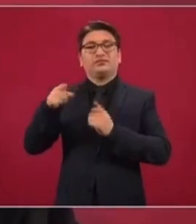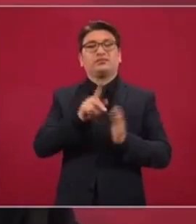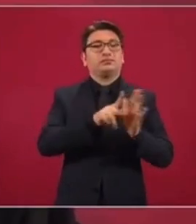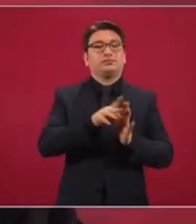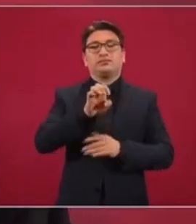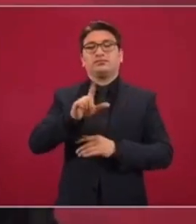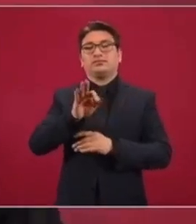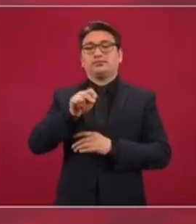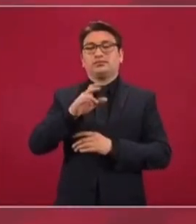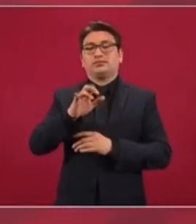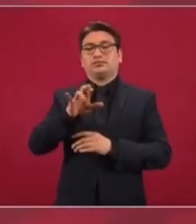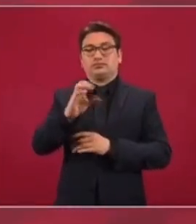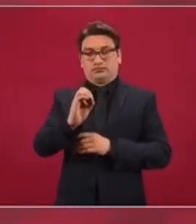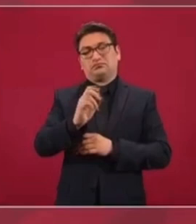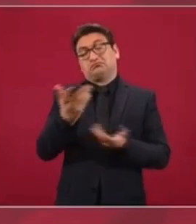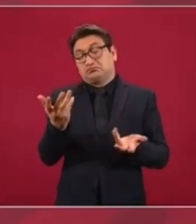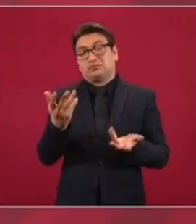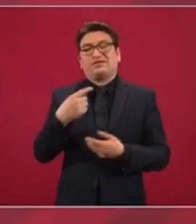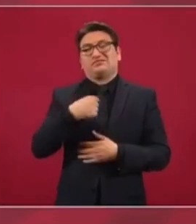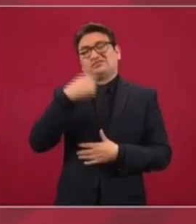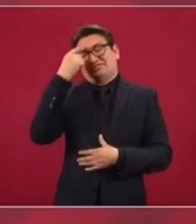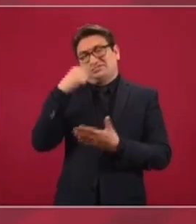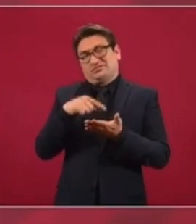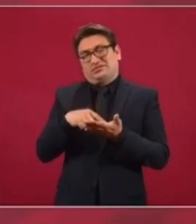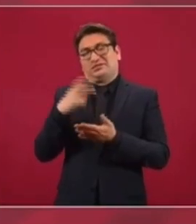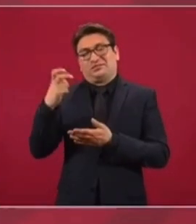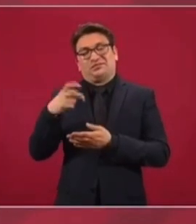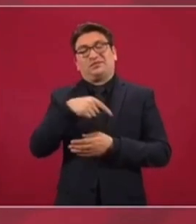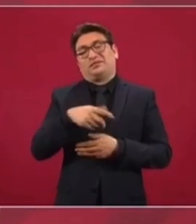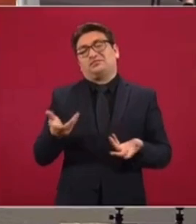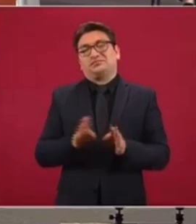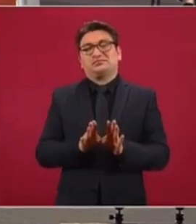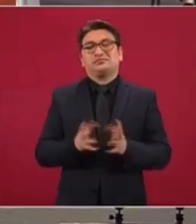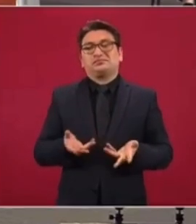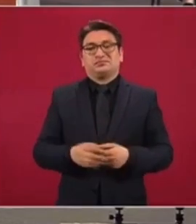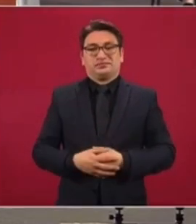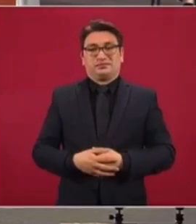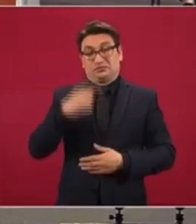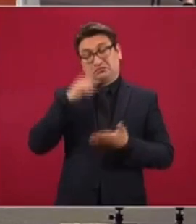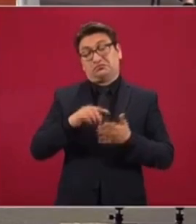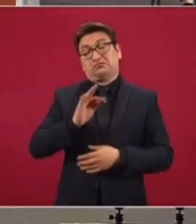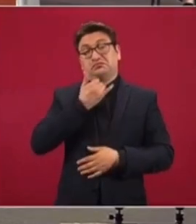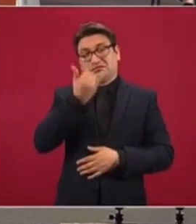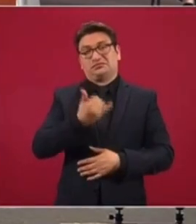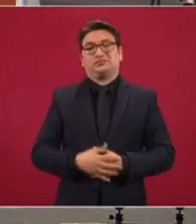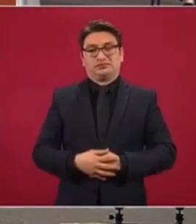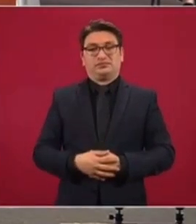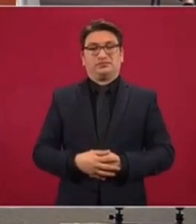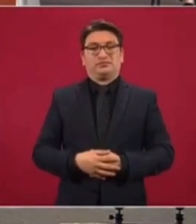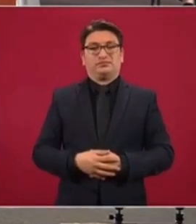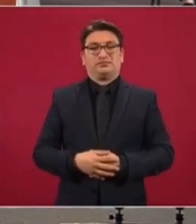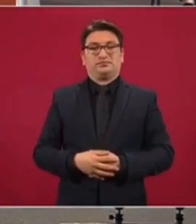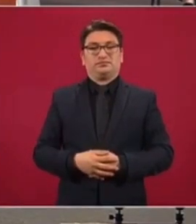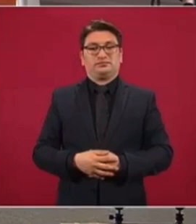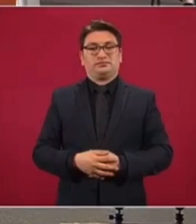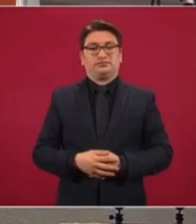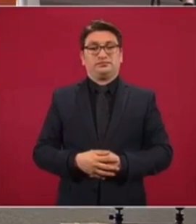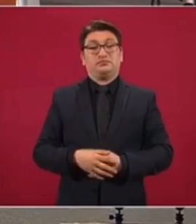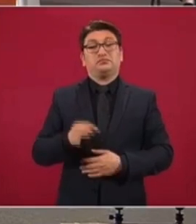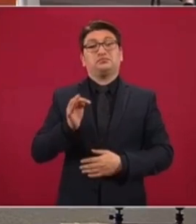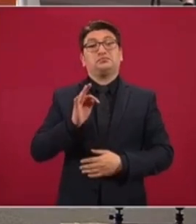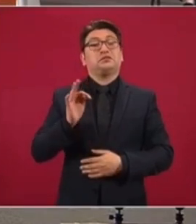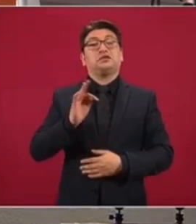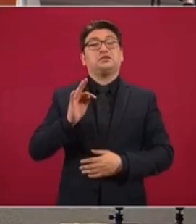Financiero. Pero no creo que sea por eso. Creo que es un error. En una de esas hasta va a